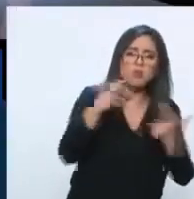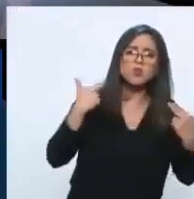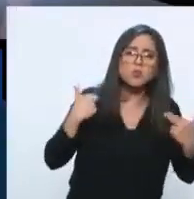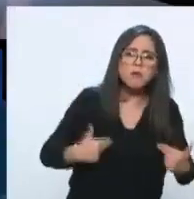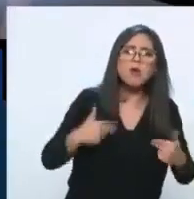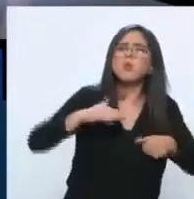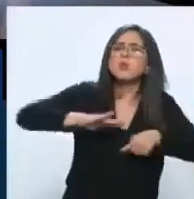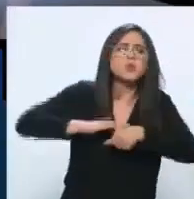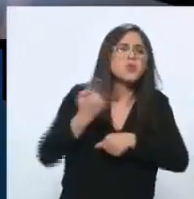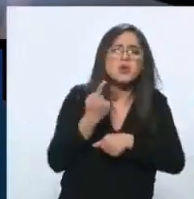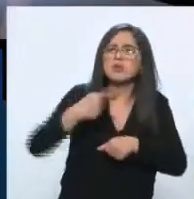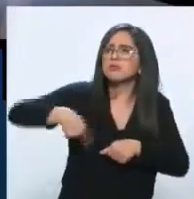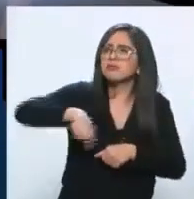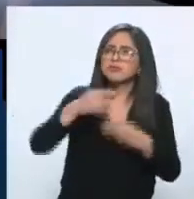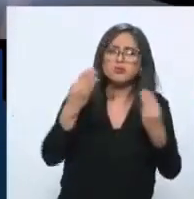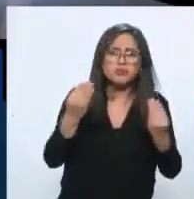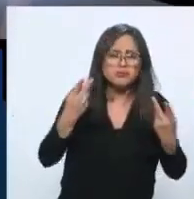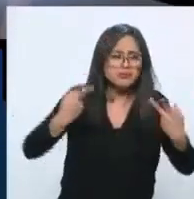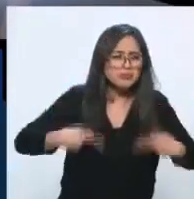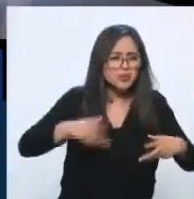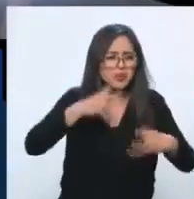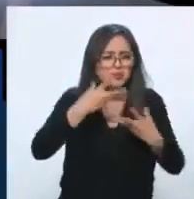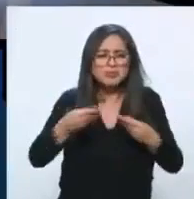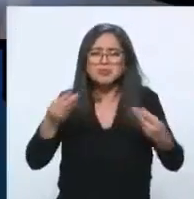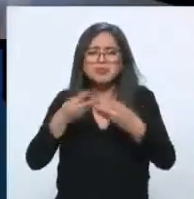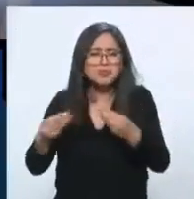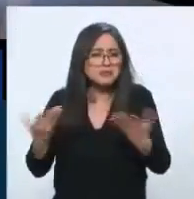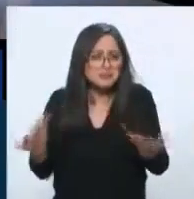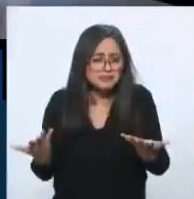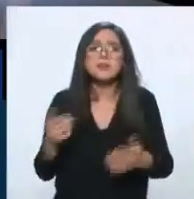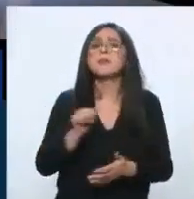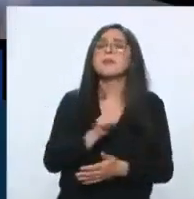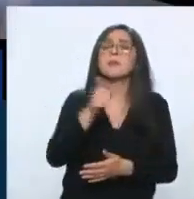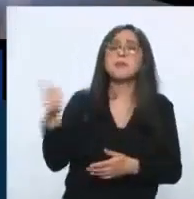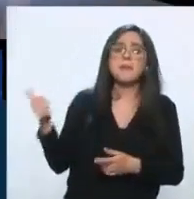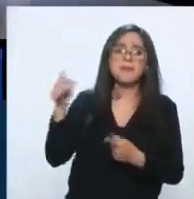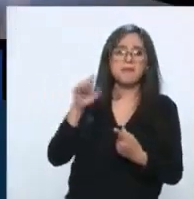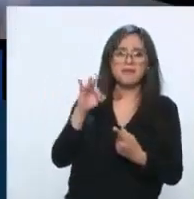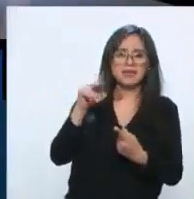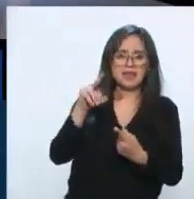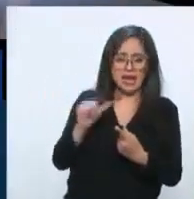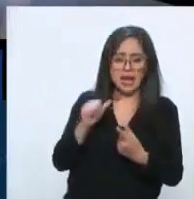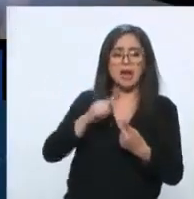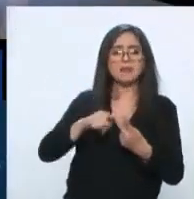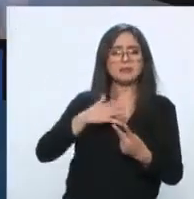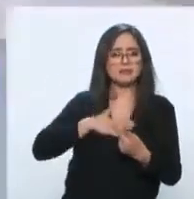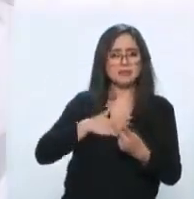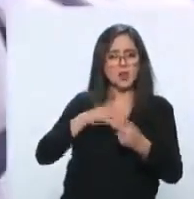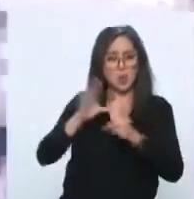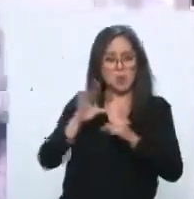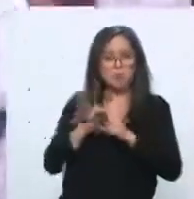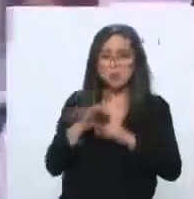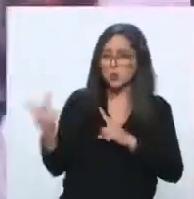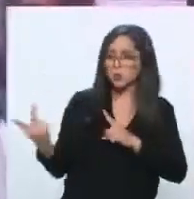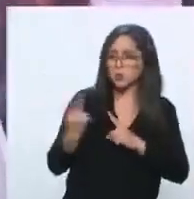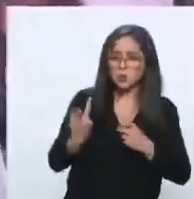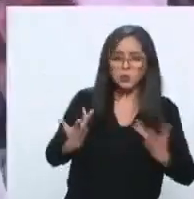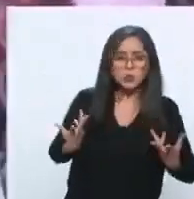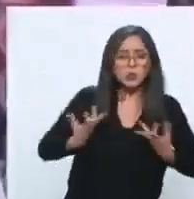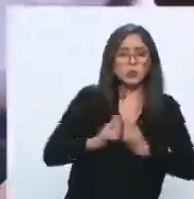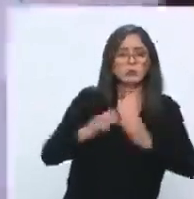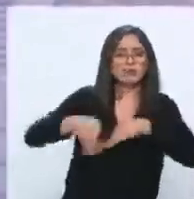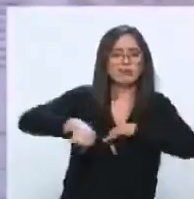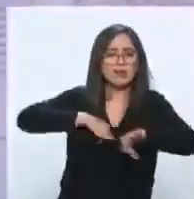Y tenemos que estar muy claros en que las fiscalías y las comisiones tenemos que trabajar de manera conjunta, y tenemos